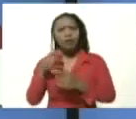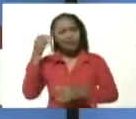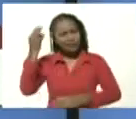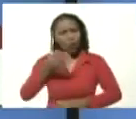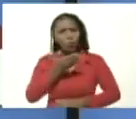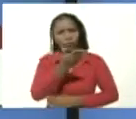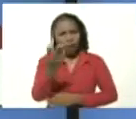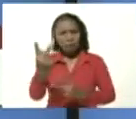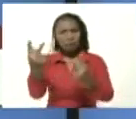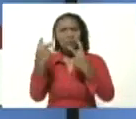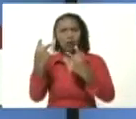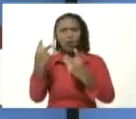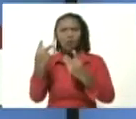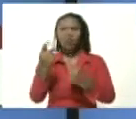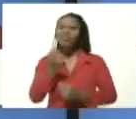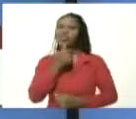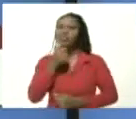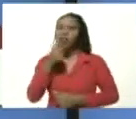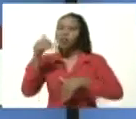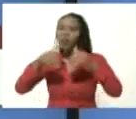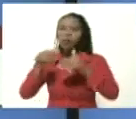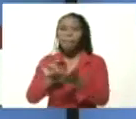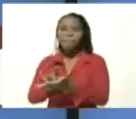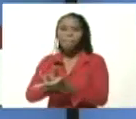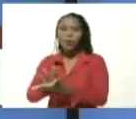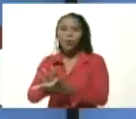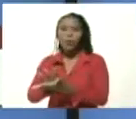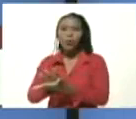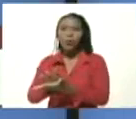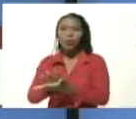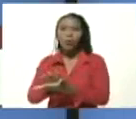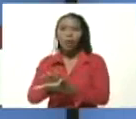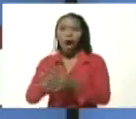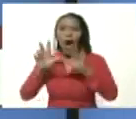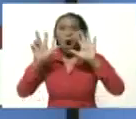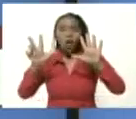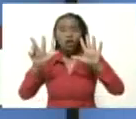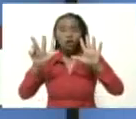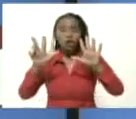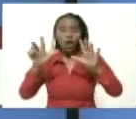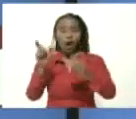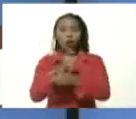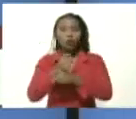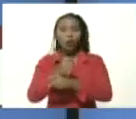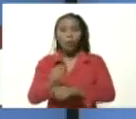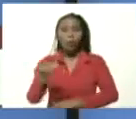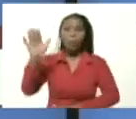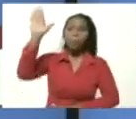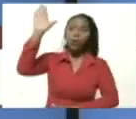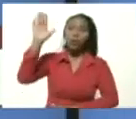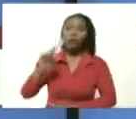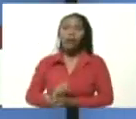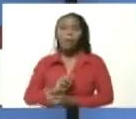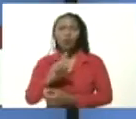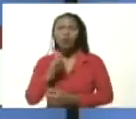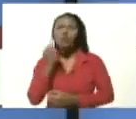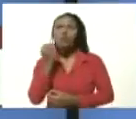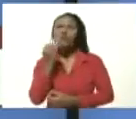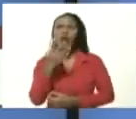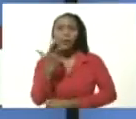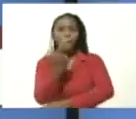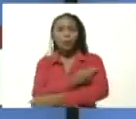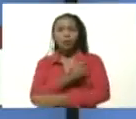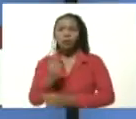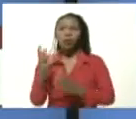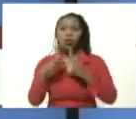vieron. ¿Quiénes votaron el 8 de agosto en las primarias? Todo el mundo levanta la mano. Después pregunto, ¿cuántos están vacunados?